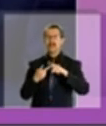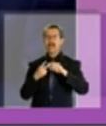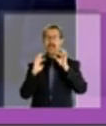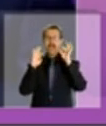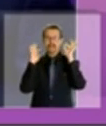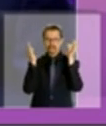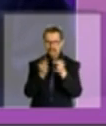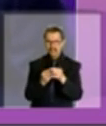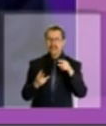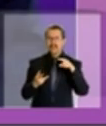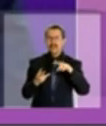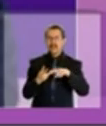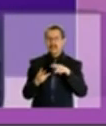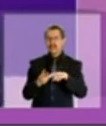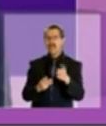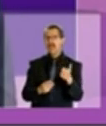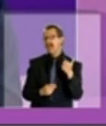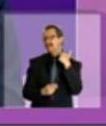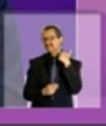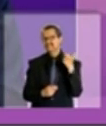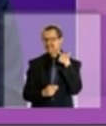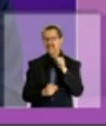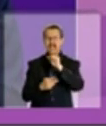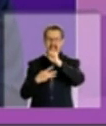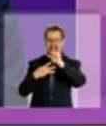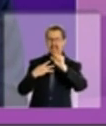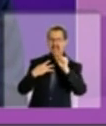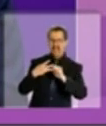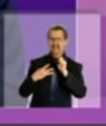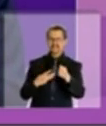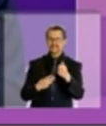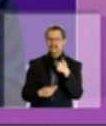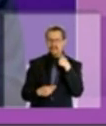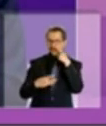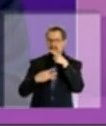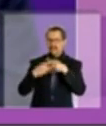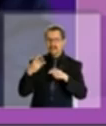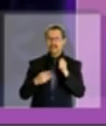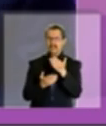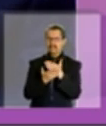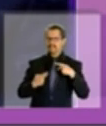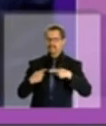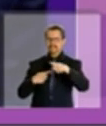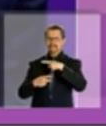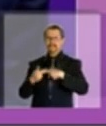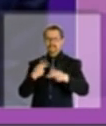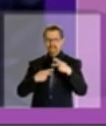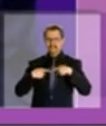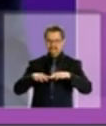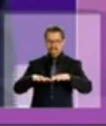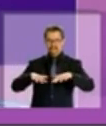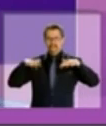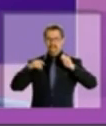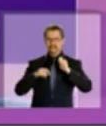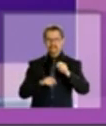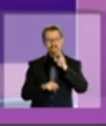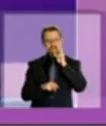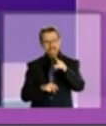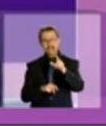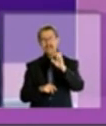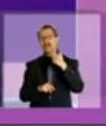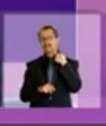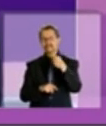que de repente los periodistas nos tomamos demasiado en serio nuestro papel, sí, ¿no? Sí, sí, sí. Y también un poco la de León. Incluso hoy en la mañana, y con esto hago un paréntesis,